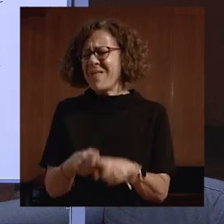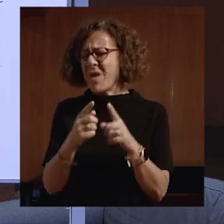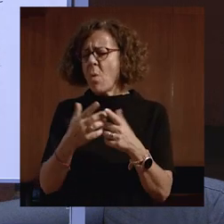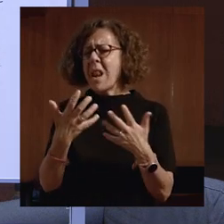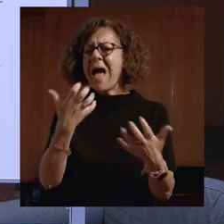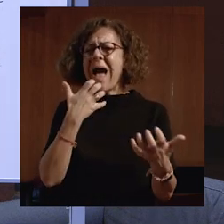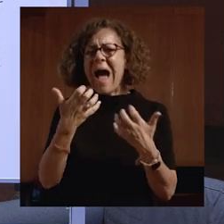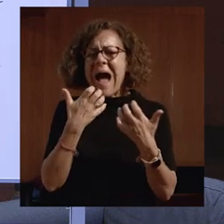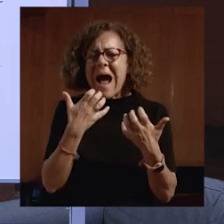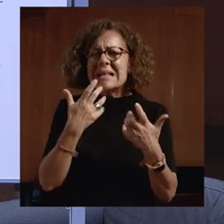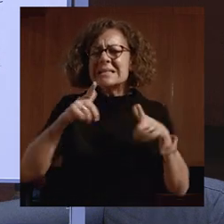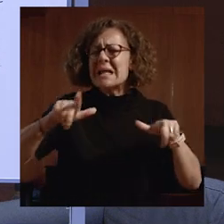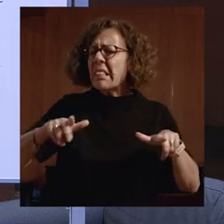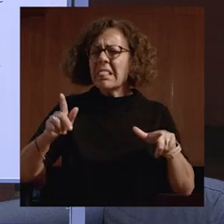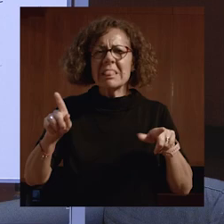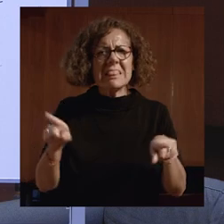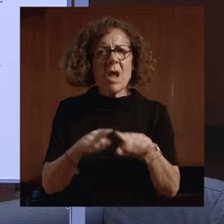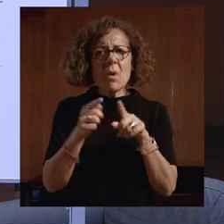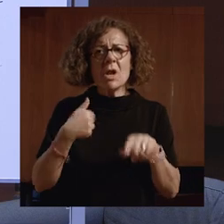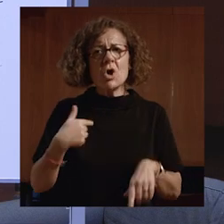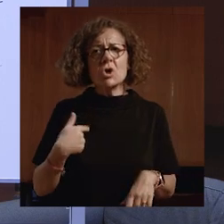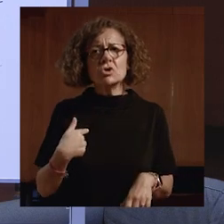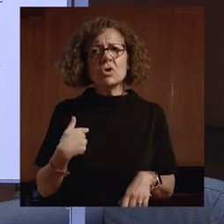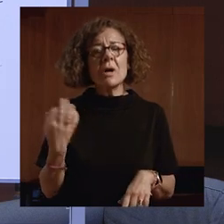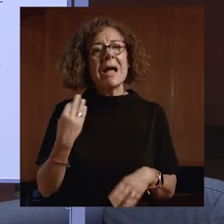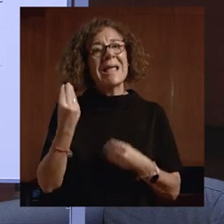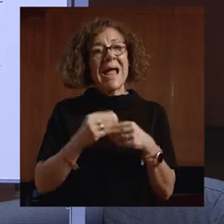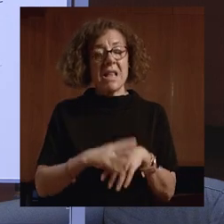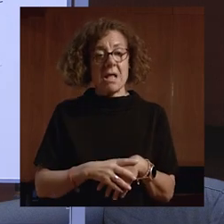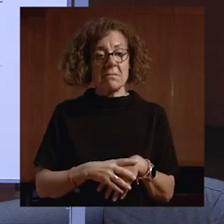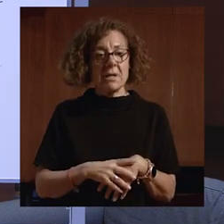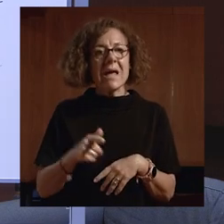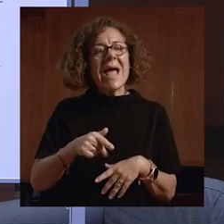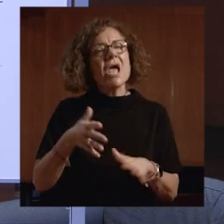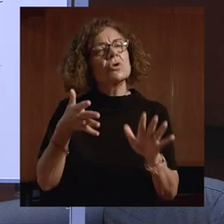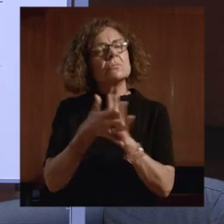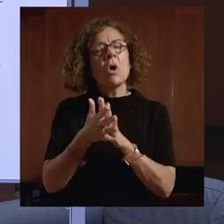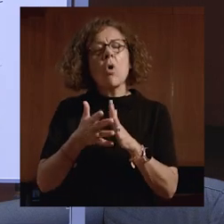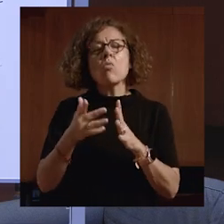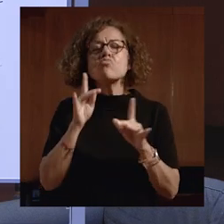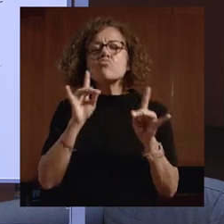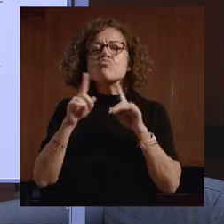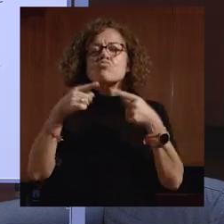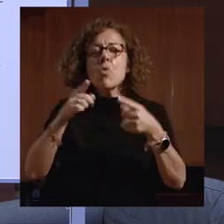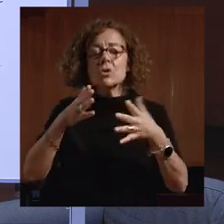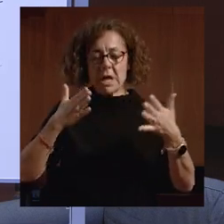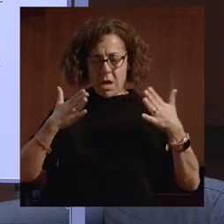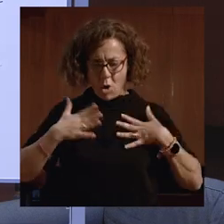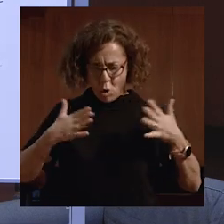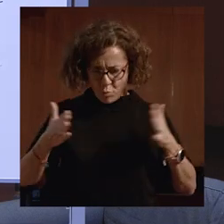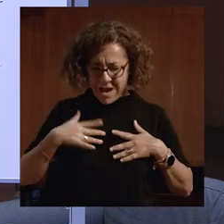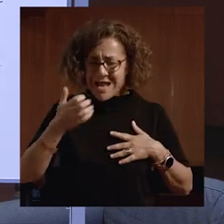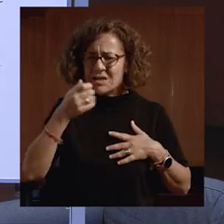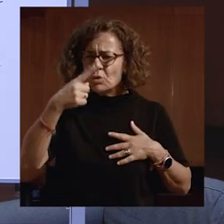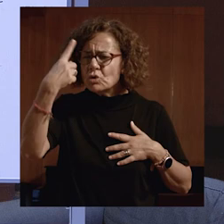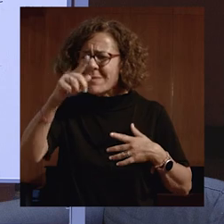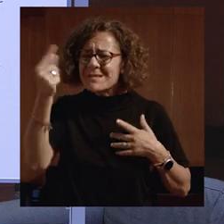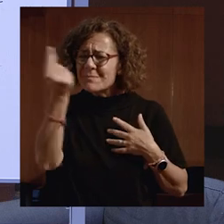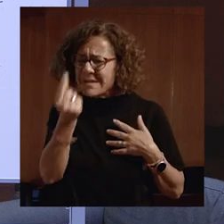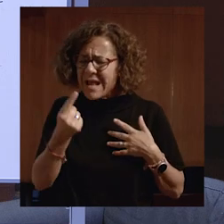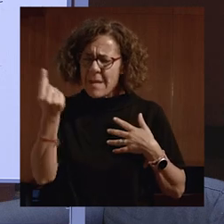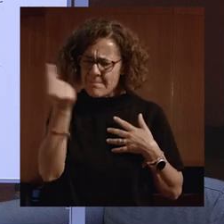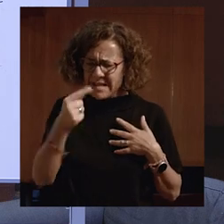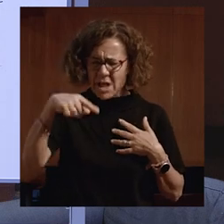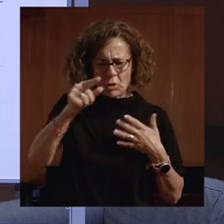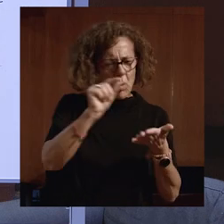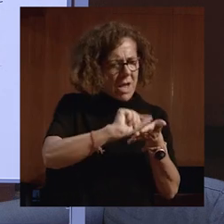artes escénicas, lo que sea, levantaría a los chavales que hagan percusión corporal, que cante. ¿Tú sabes pintar? Pinta. ¿Tú sabes escribir?